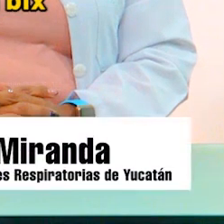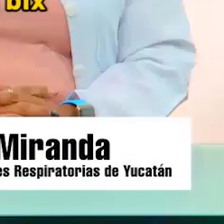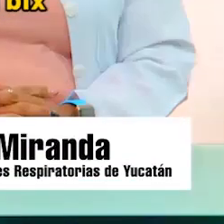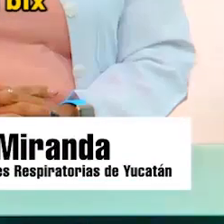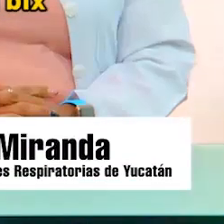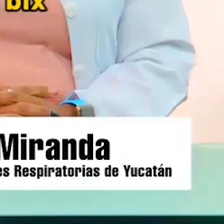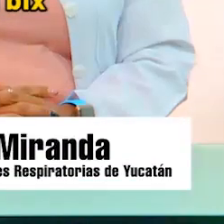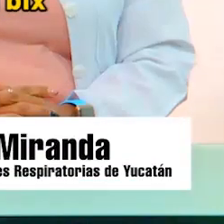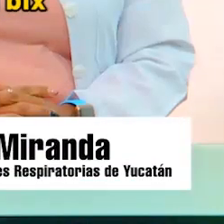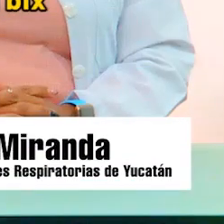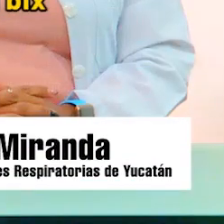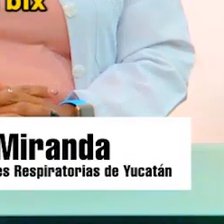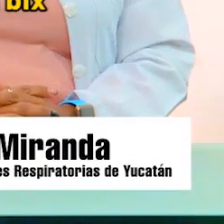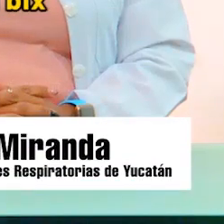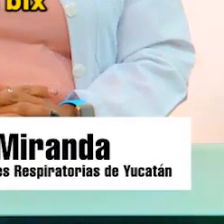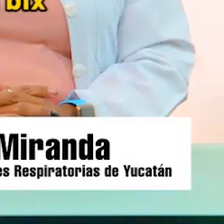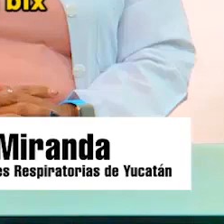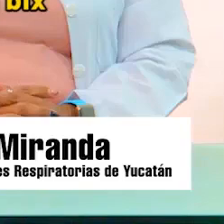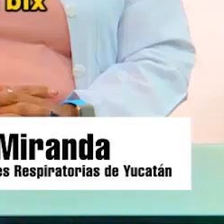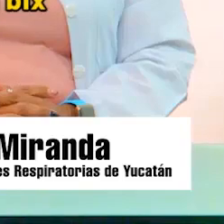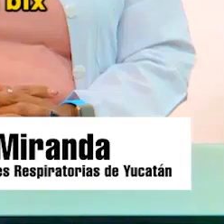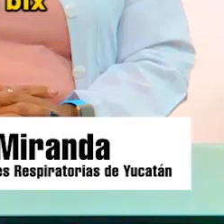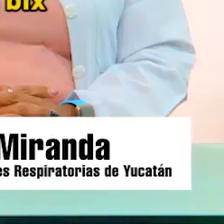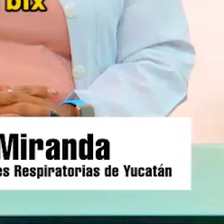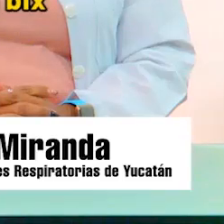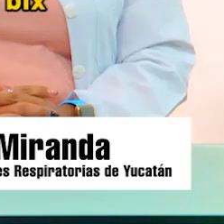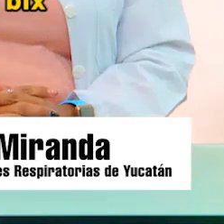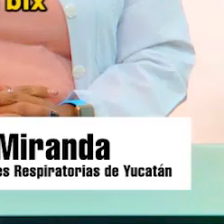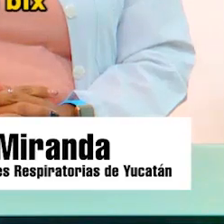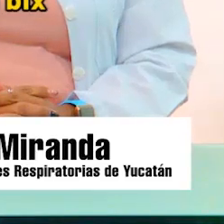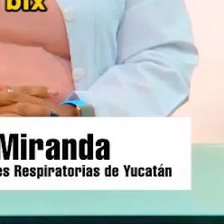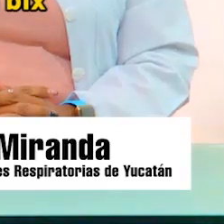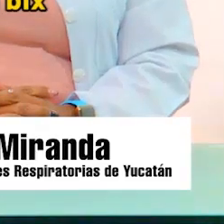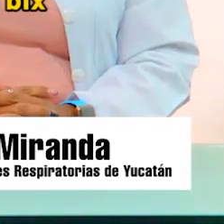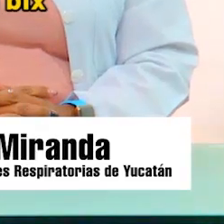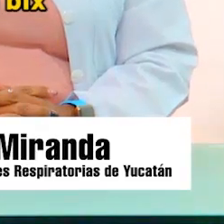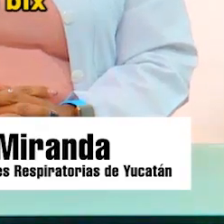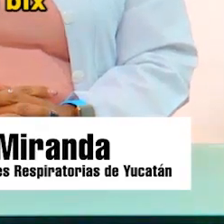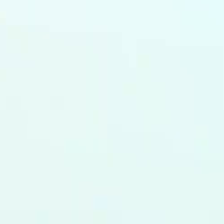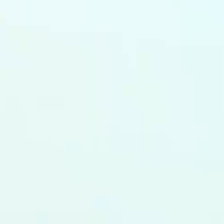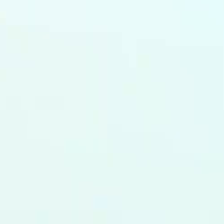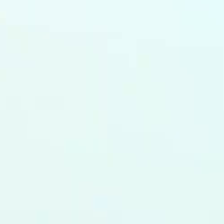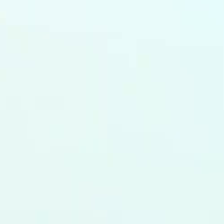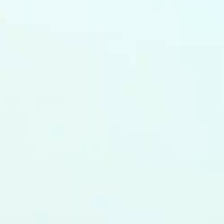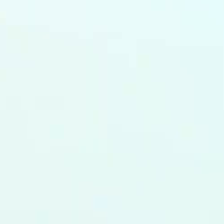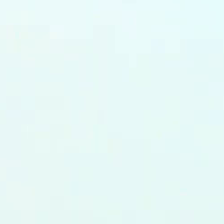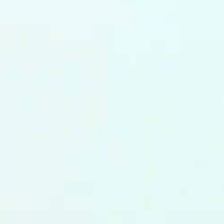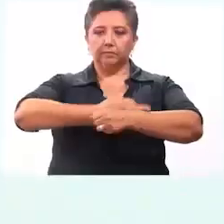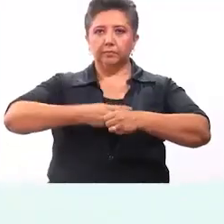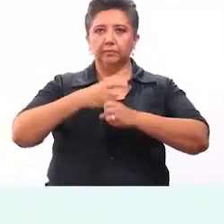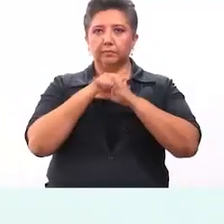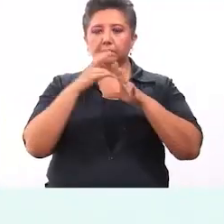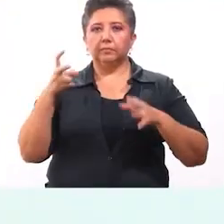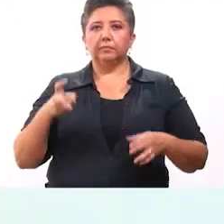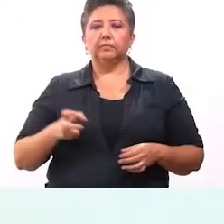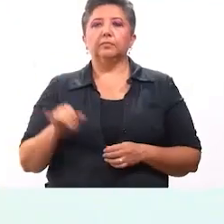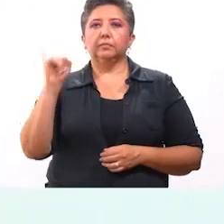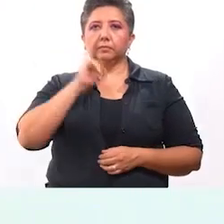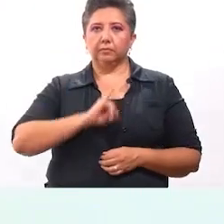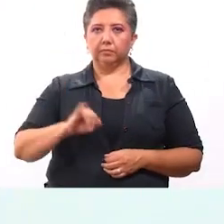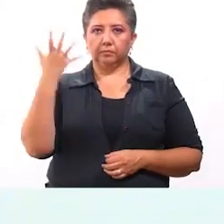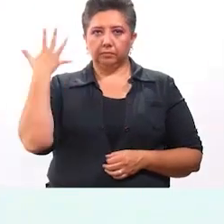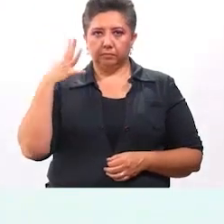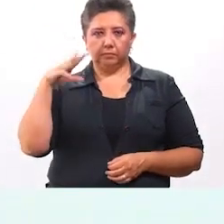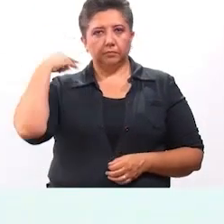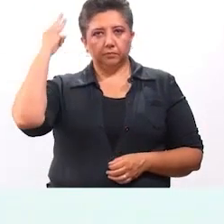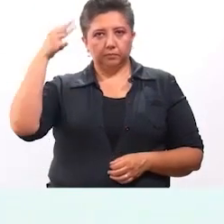Buenas tardes. A continuación daremos el parte médico relacionado con el COVID-19. Doctora Patti. Gracias, doctor. Buenas tardes. Este es el parte médico de este jueves